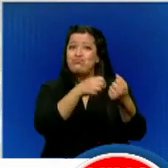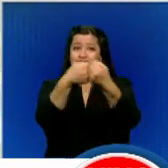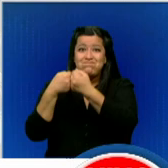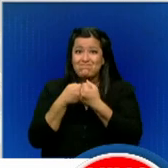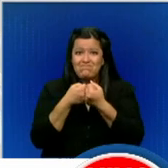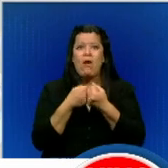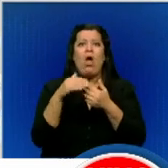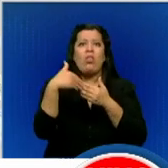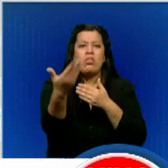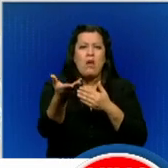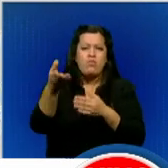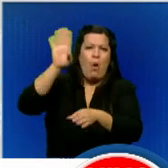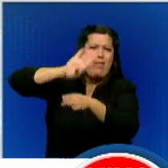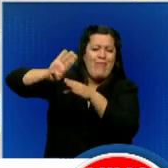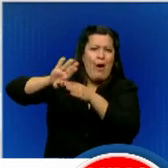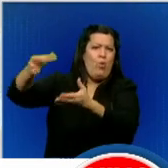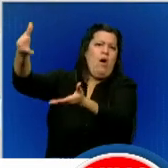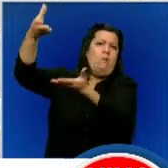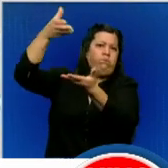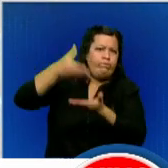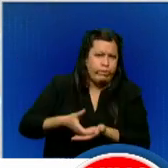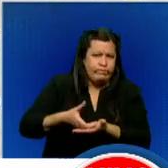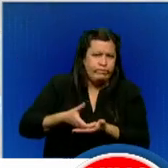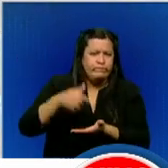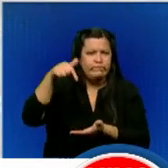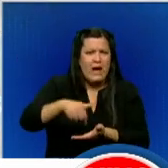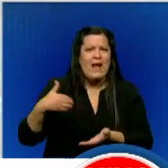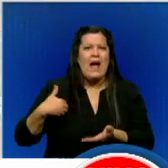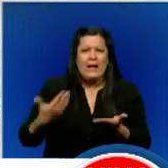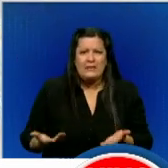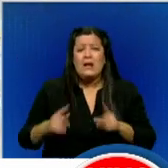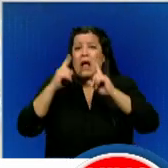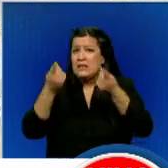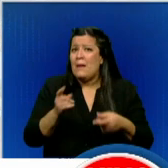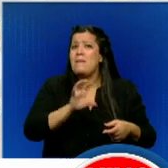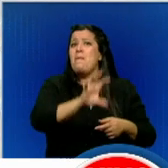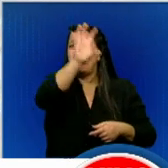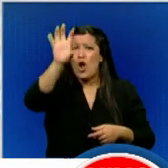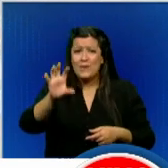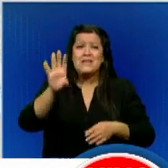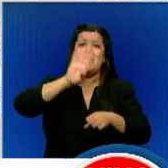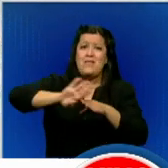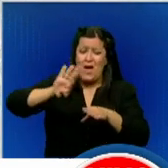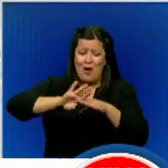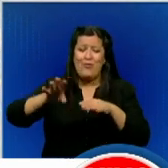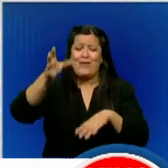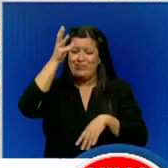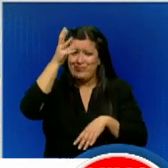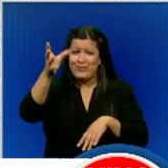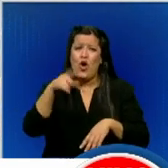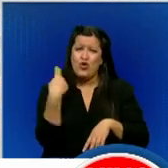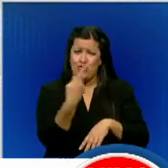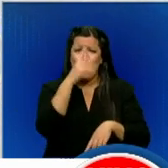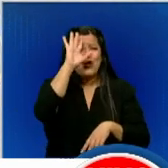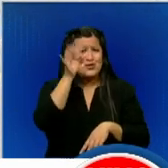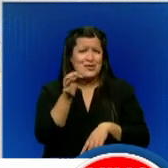pero también una invitación al endeudamiento de las provincias y ya sabemos lo que